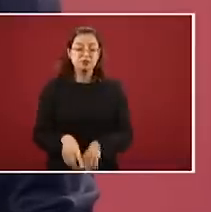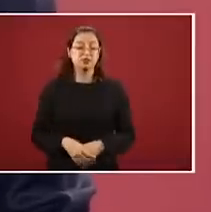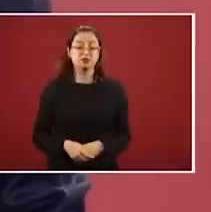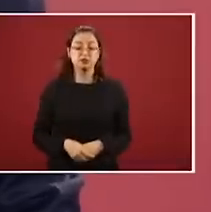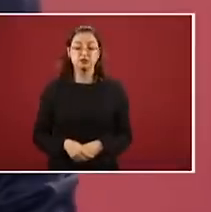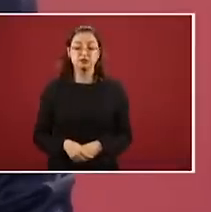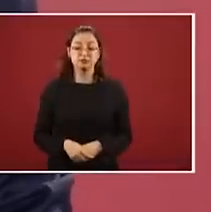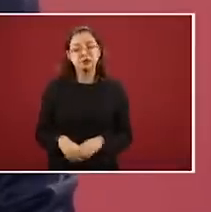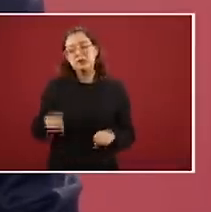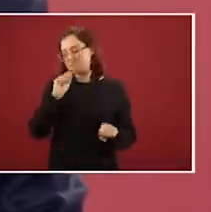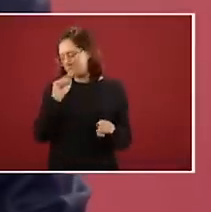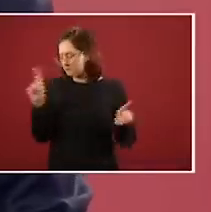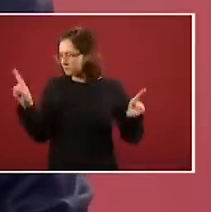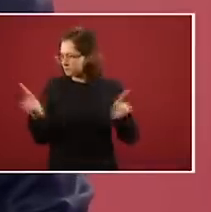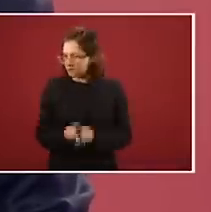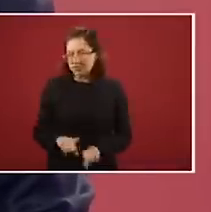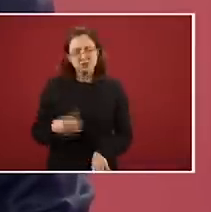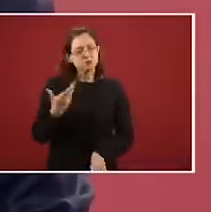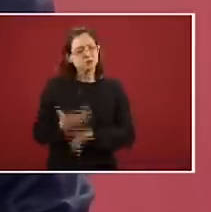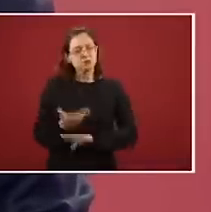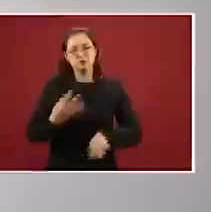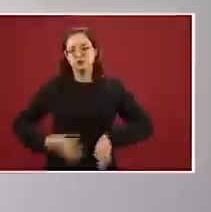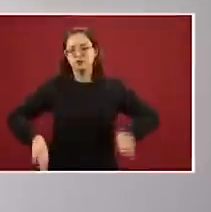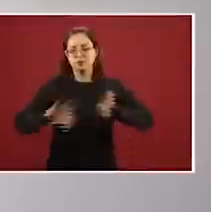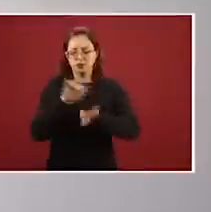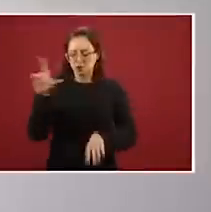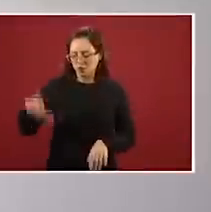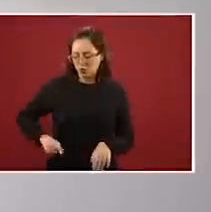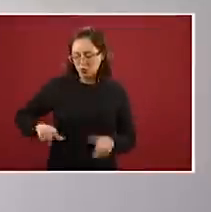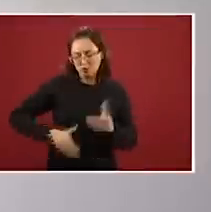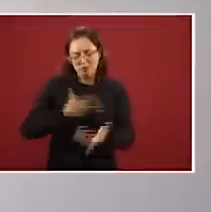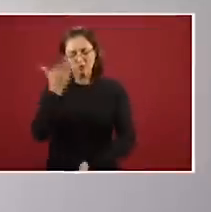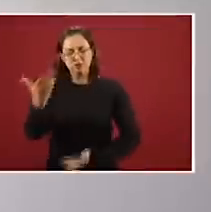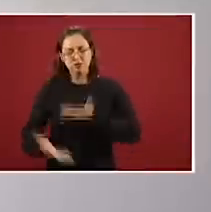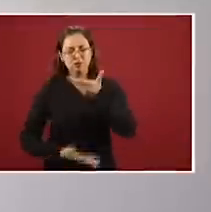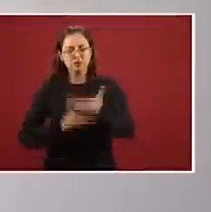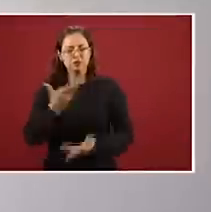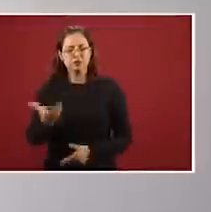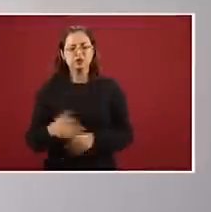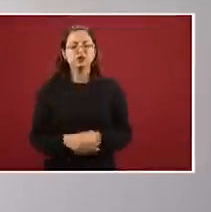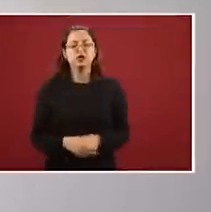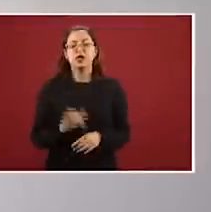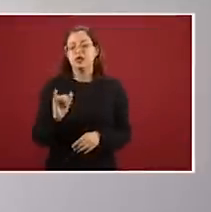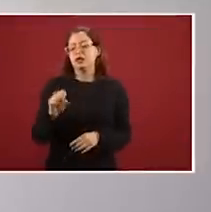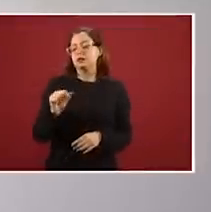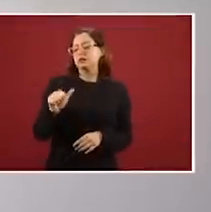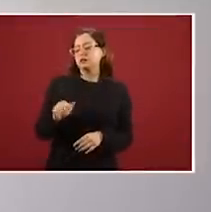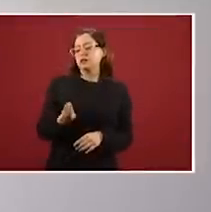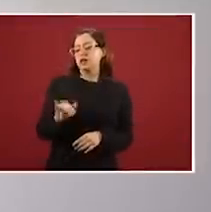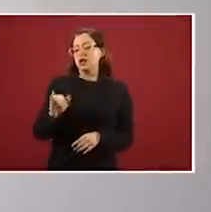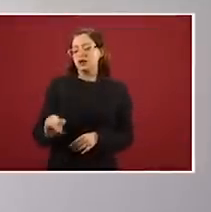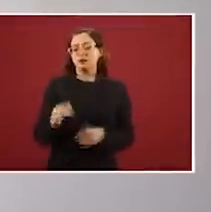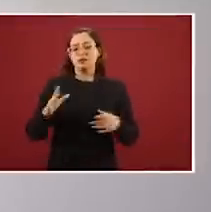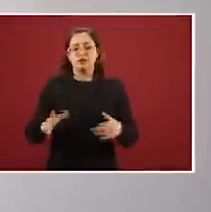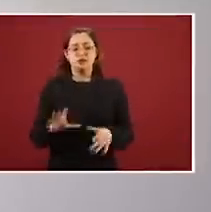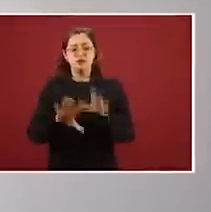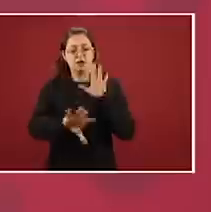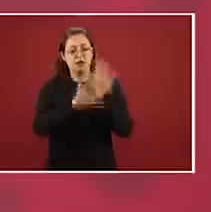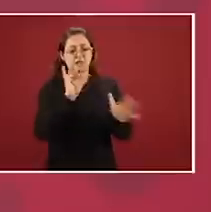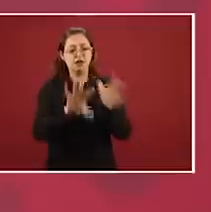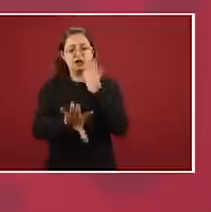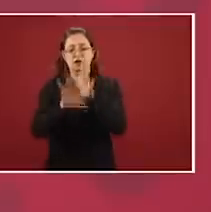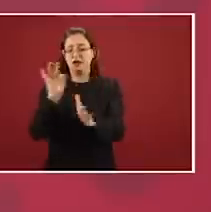y desde luego los servidores públicos. Están nombrados en el Instituto de Salud para el Bienestar 4